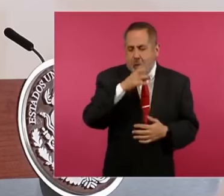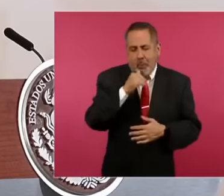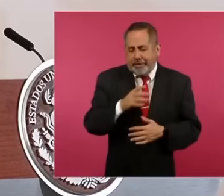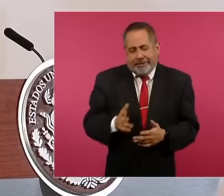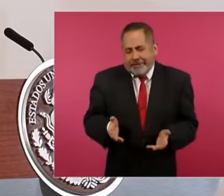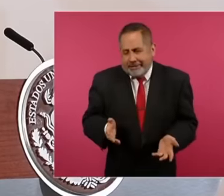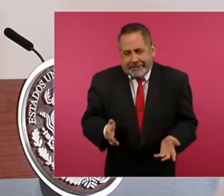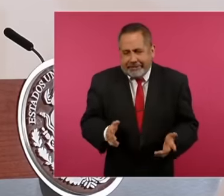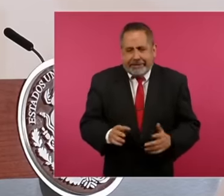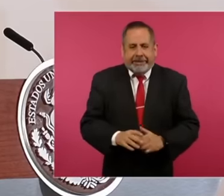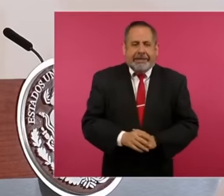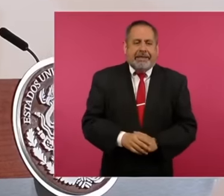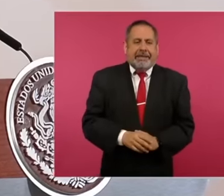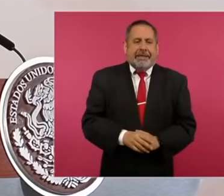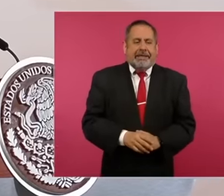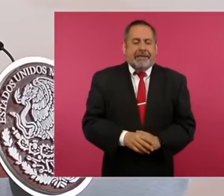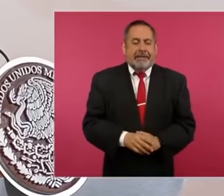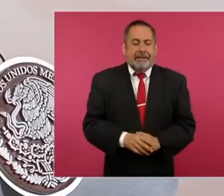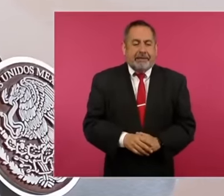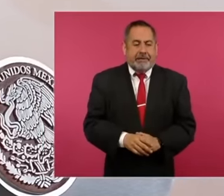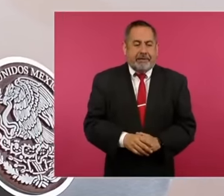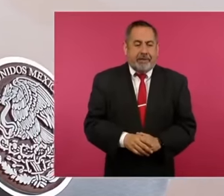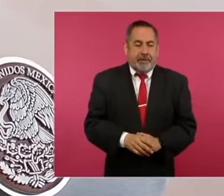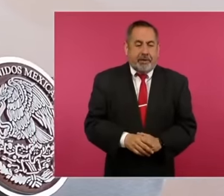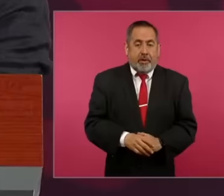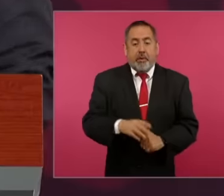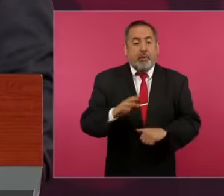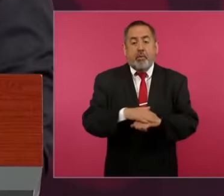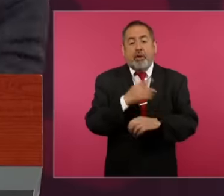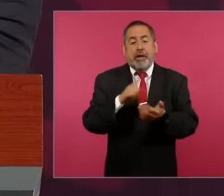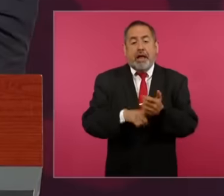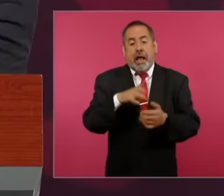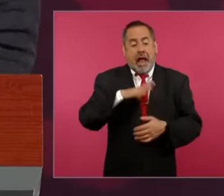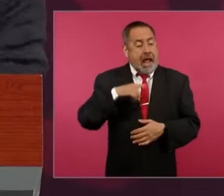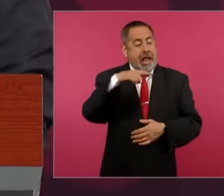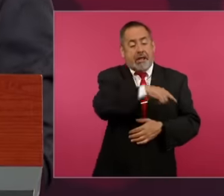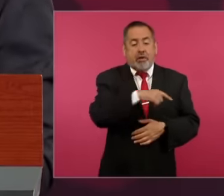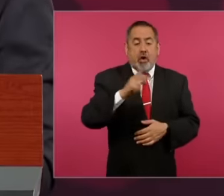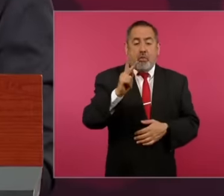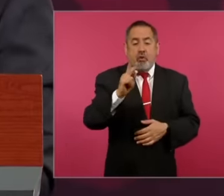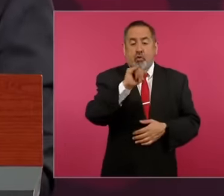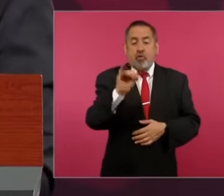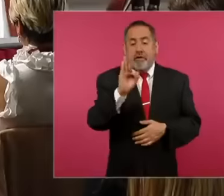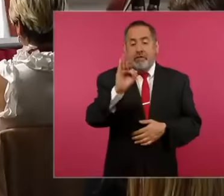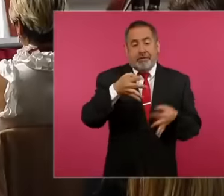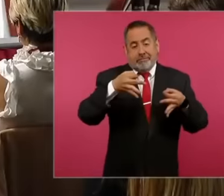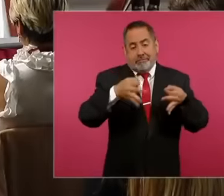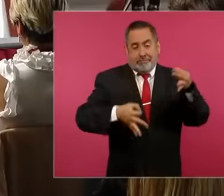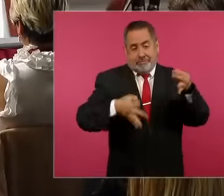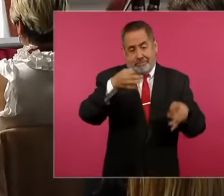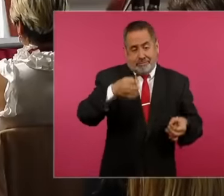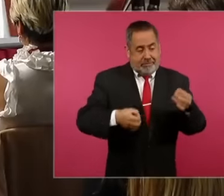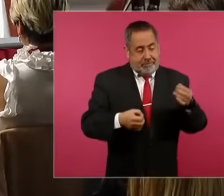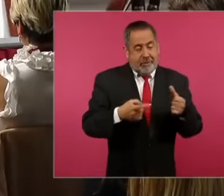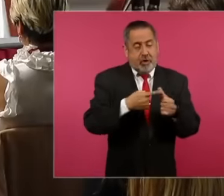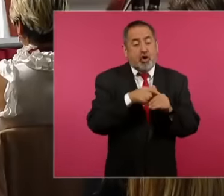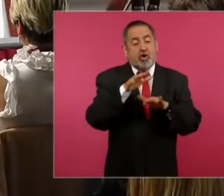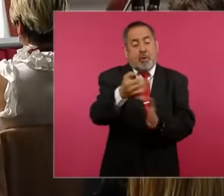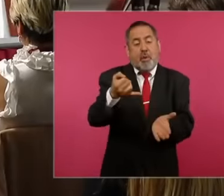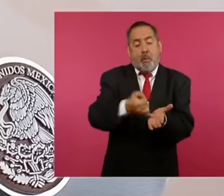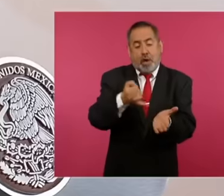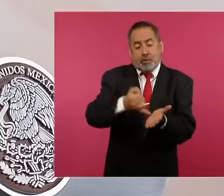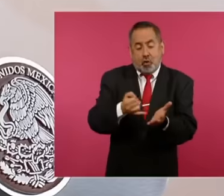porque hay un asunto en el Poder Judicial que tiene que ver con los